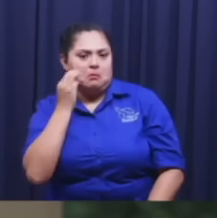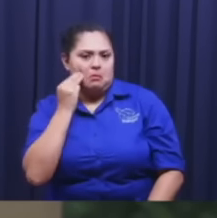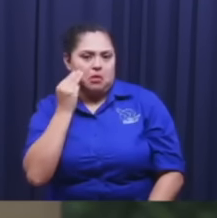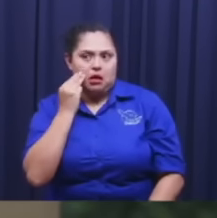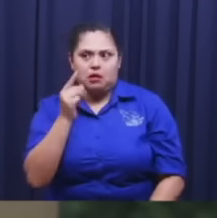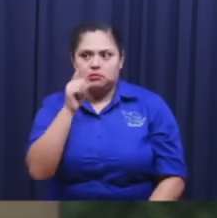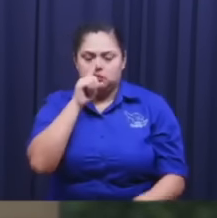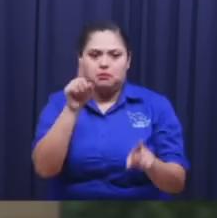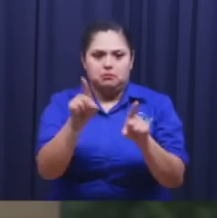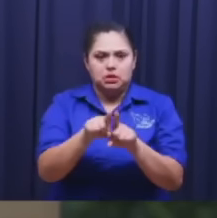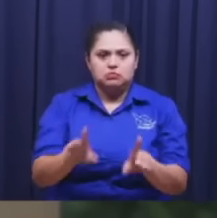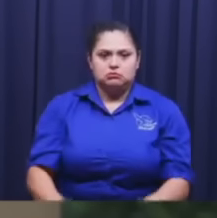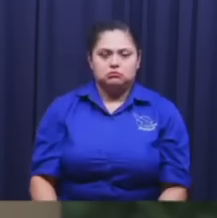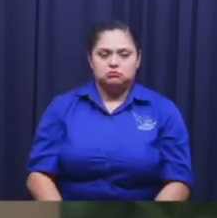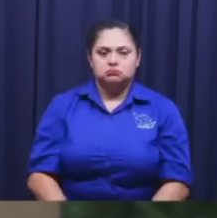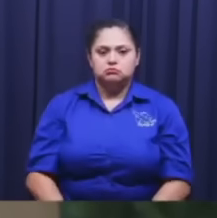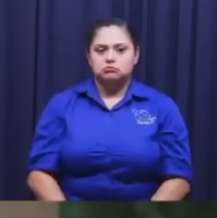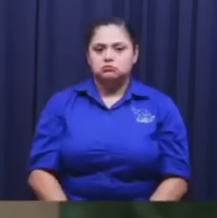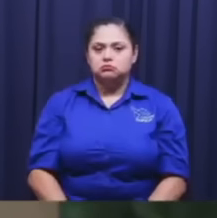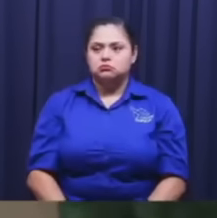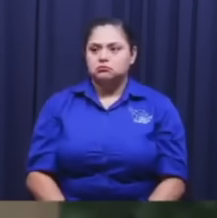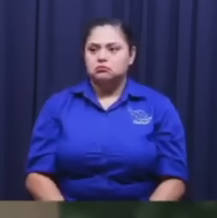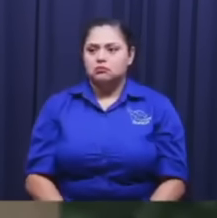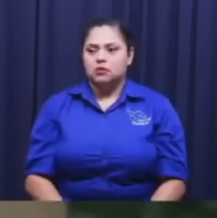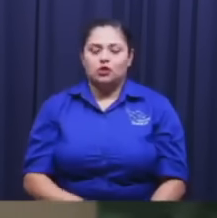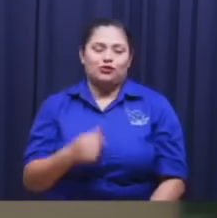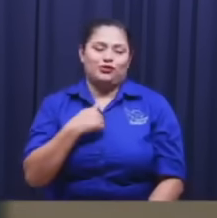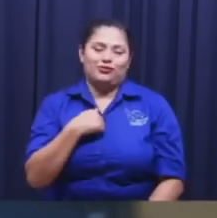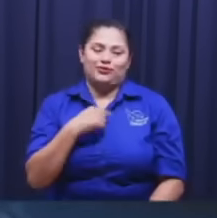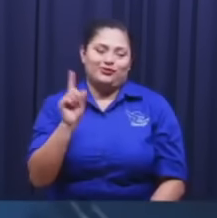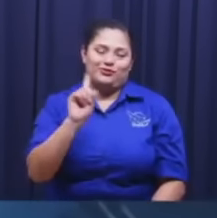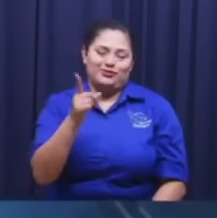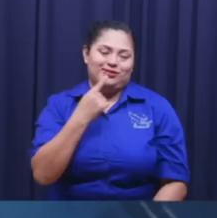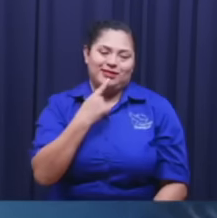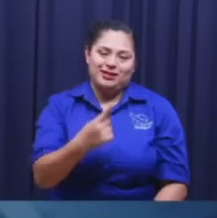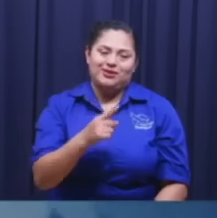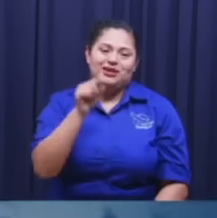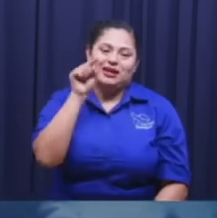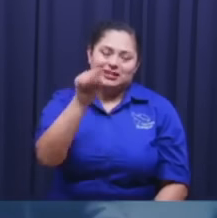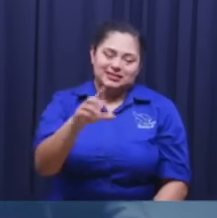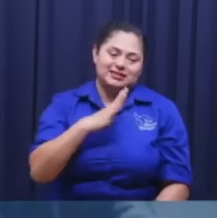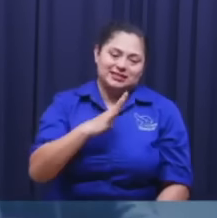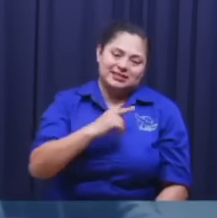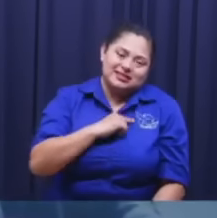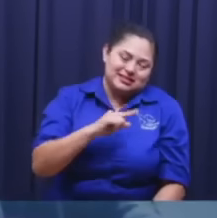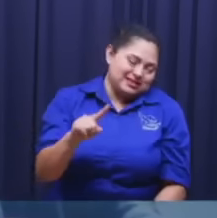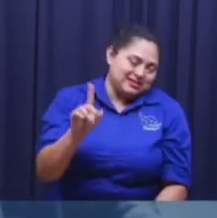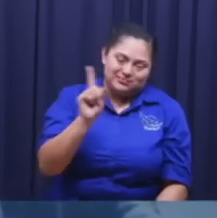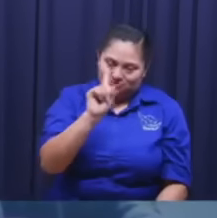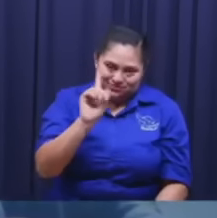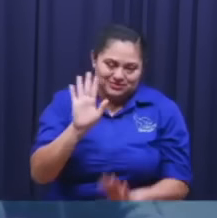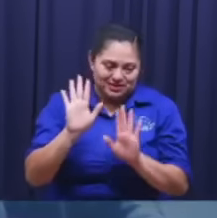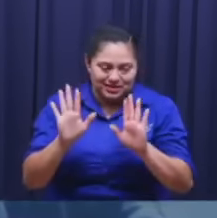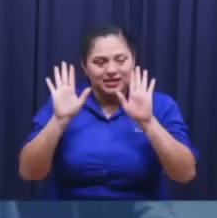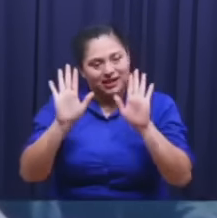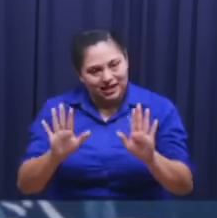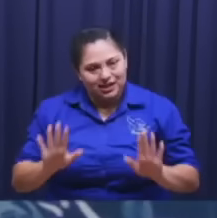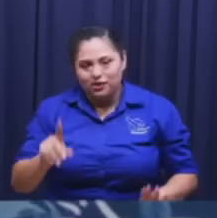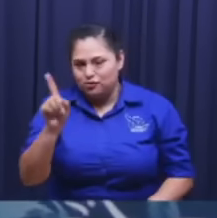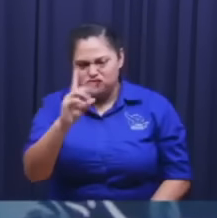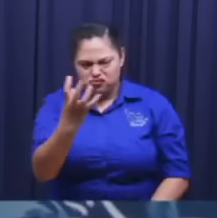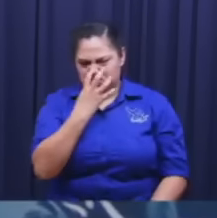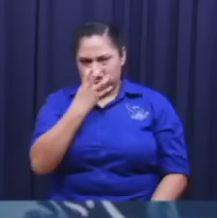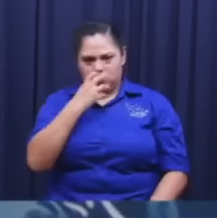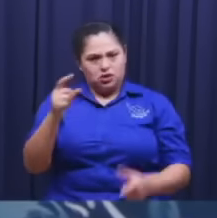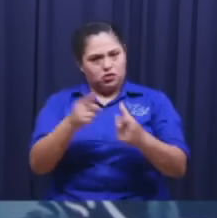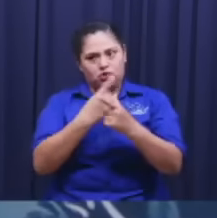Y a mi mamá también. No estoy diciendo que, a ver, no estoy diciendo que así debe de ser. Por favor, no se enoje